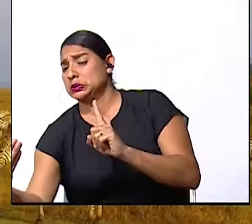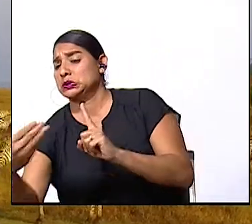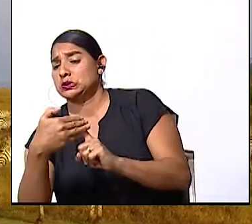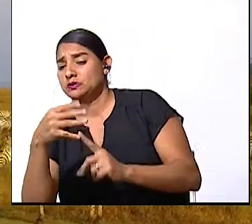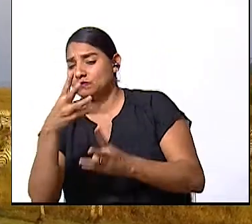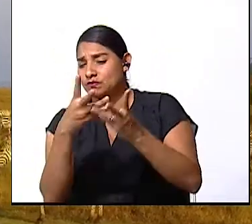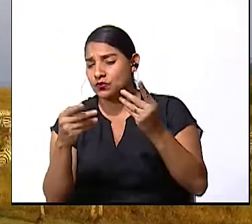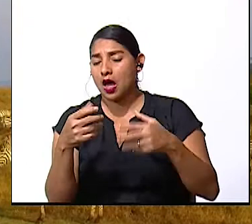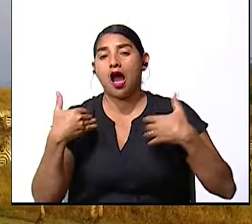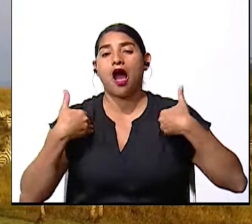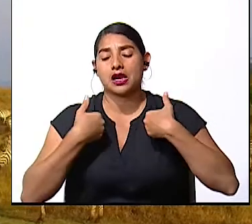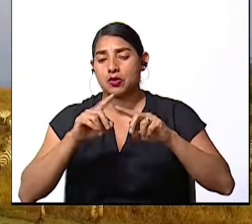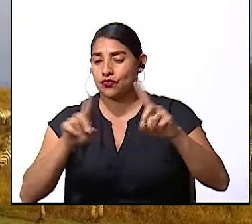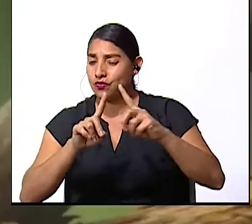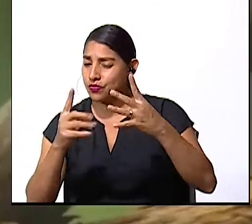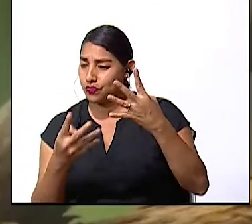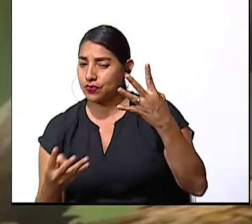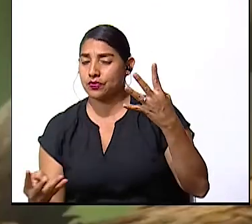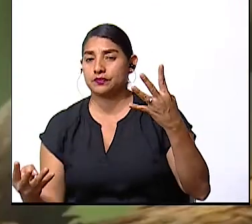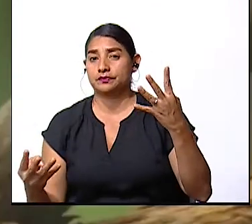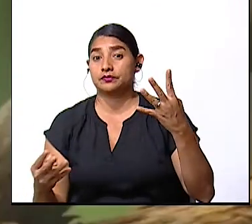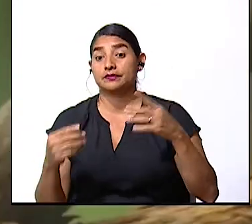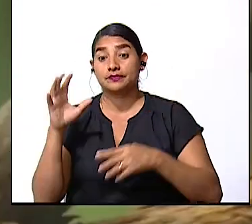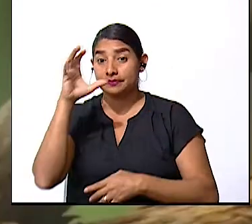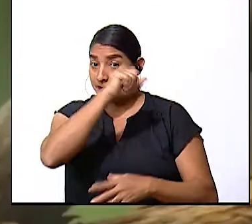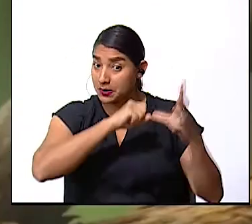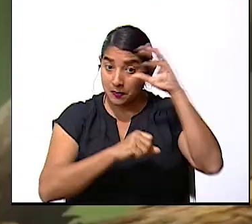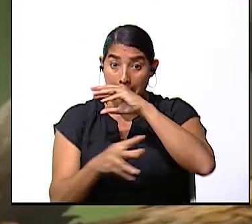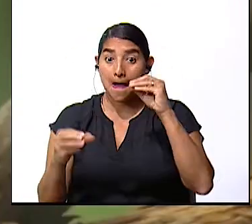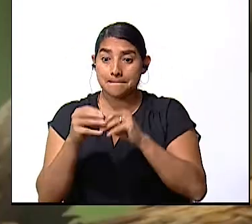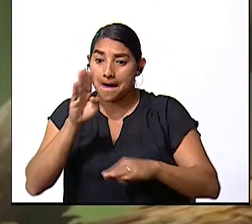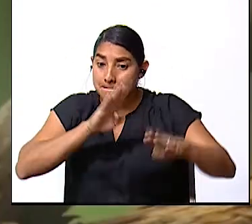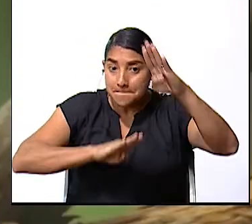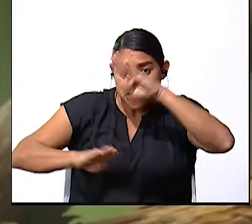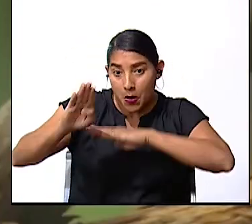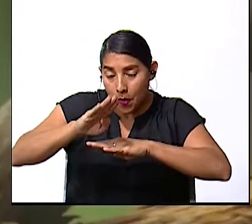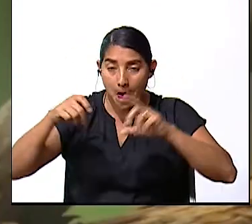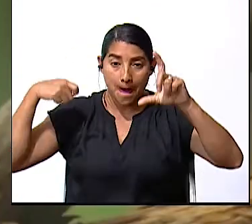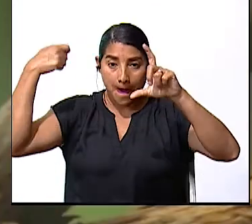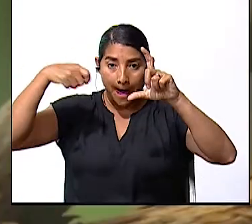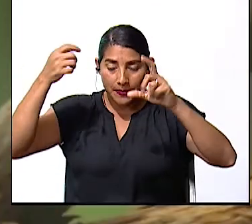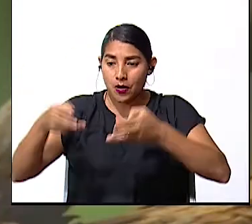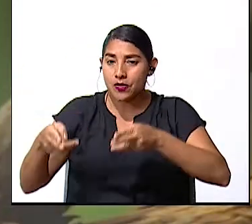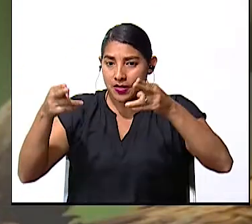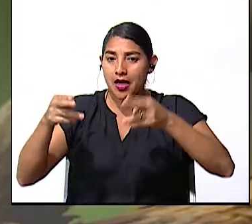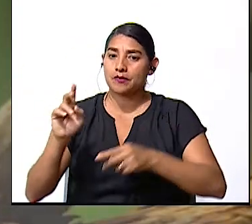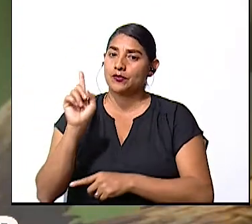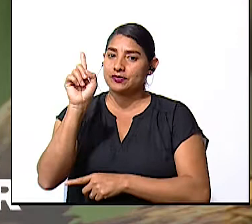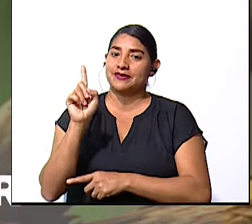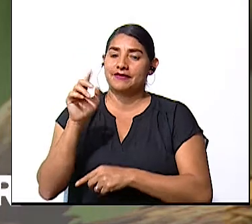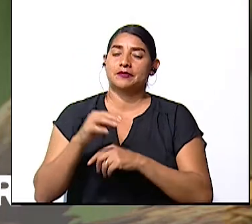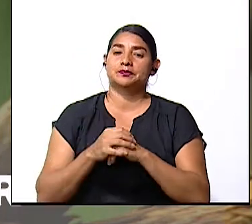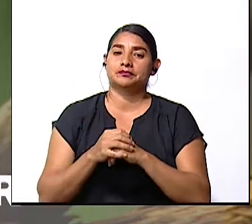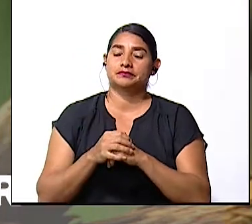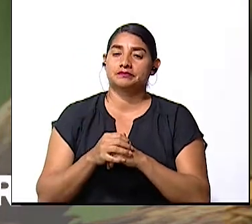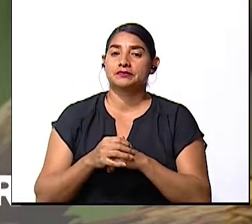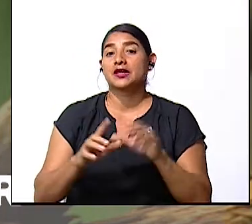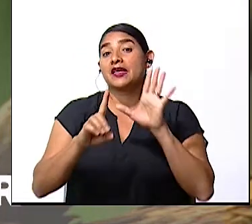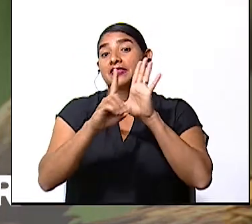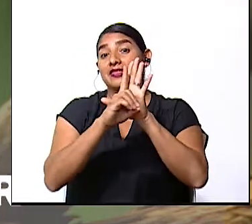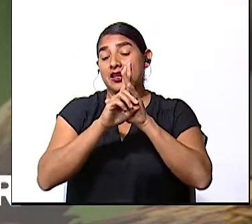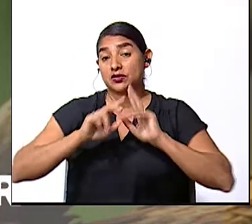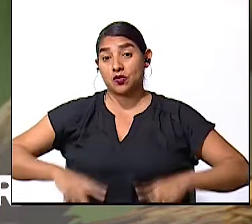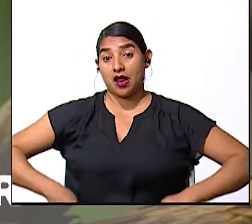la extinción de muchas especies. Descubre más sobre la biodiversidad en el vídeo que te dejamos aquí arriba. El derecho a la